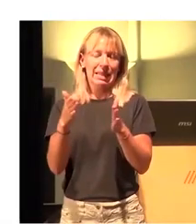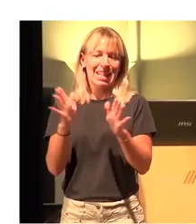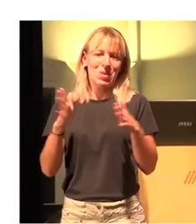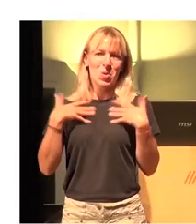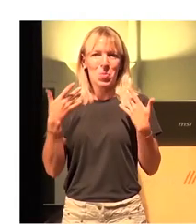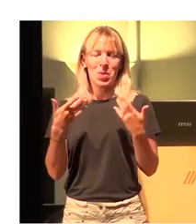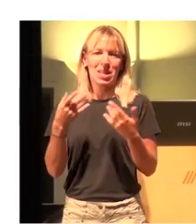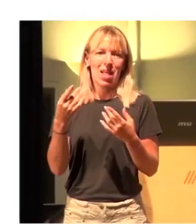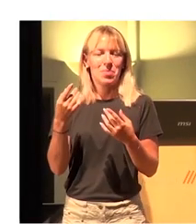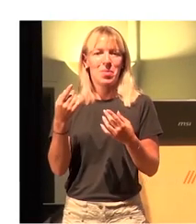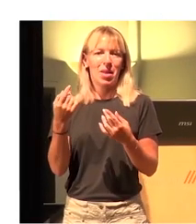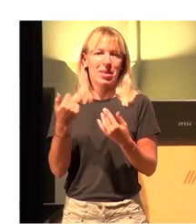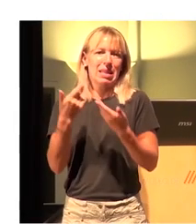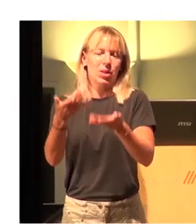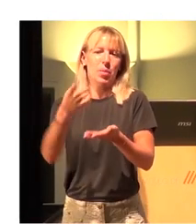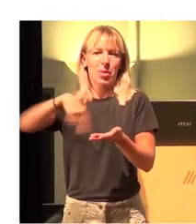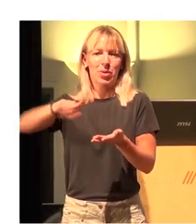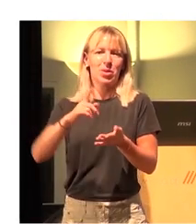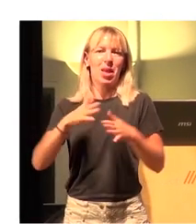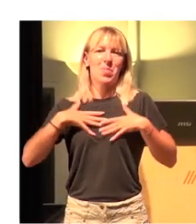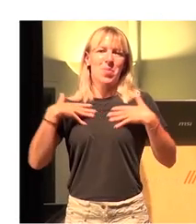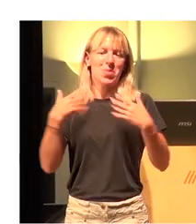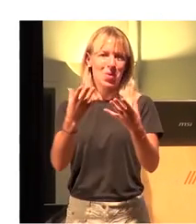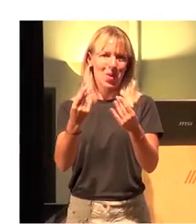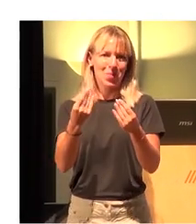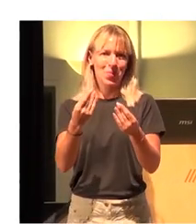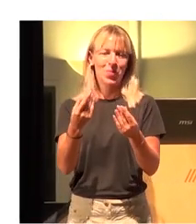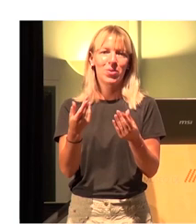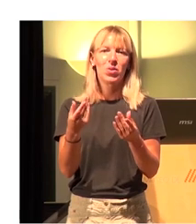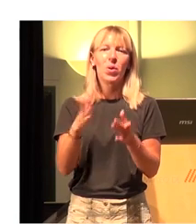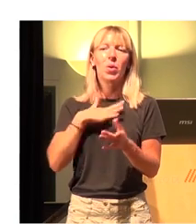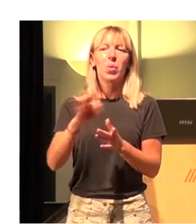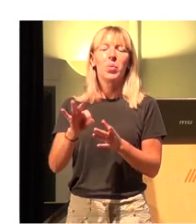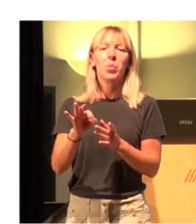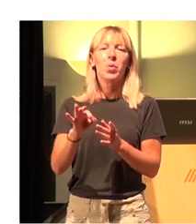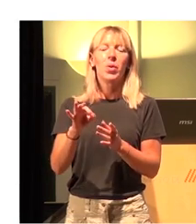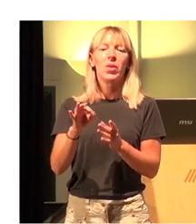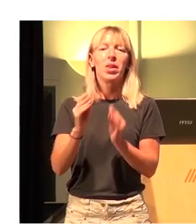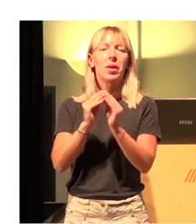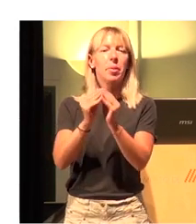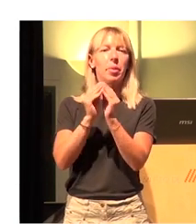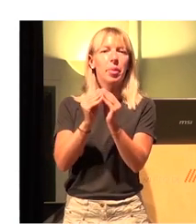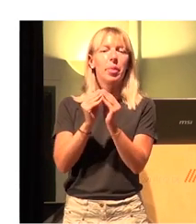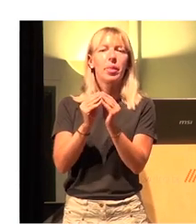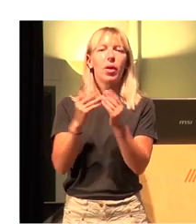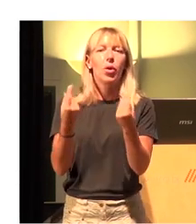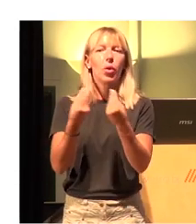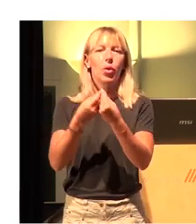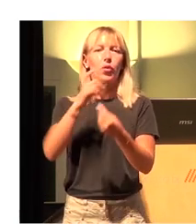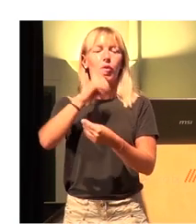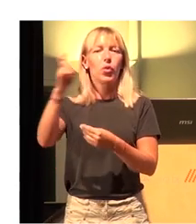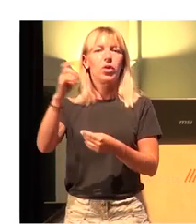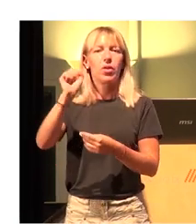podamos seguir charlando. Y bueno, queremos agradecerle muchísimo a la Fundación Juan 23 el